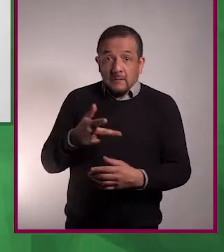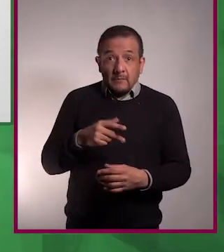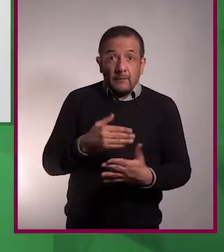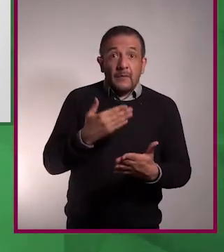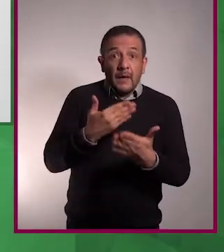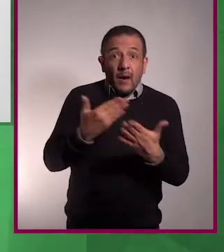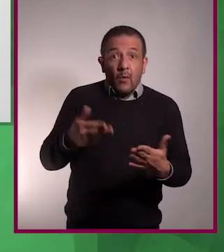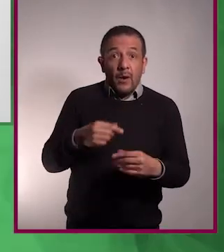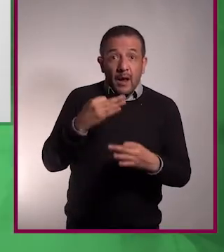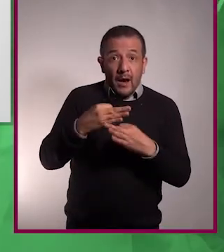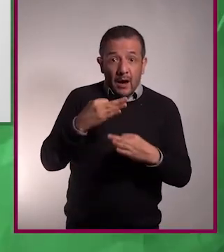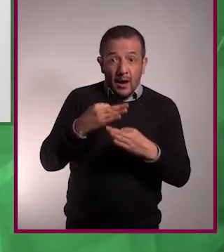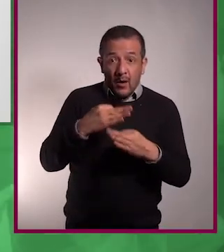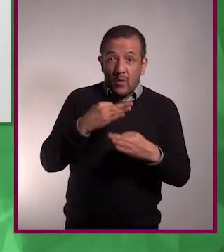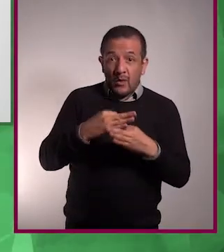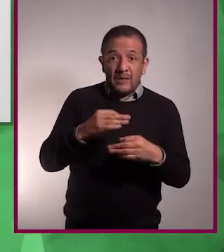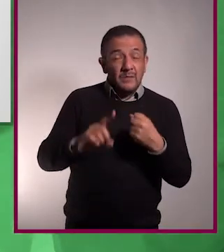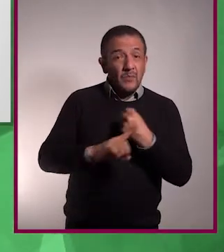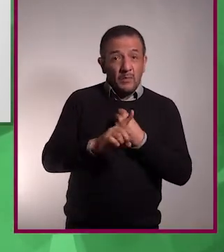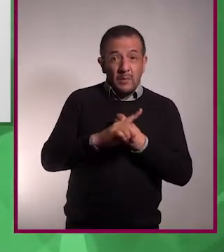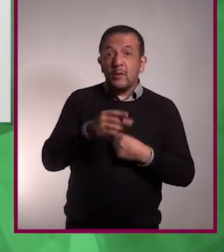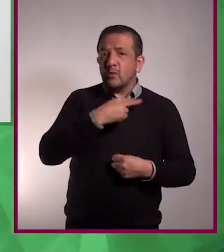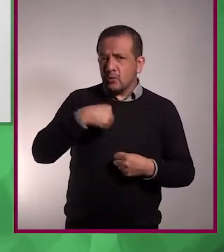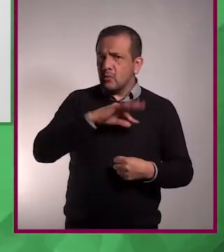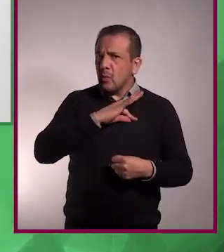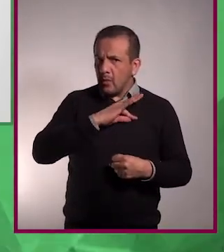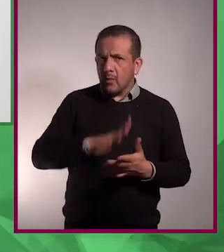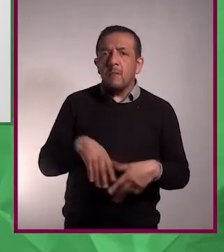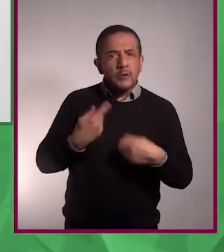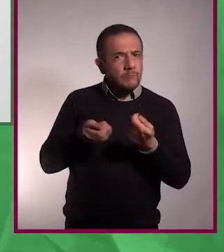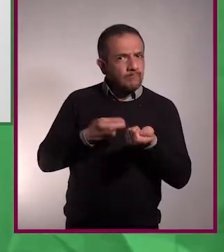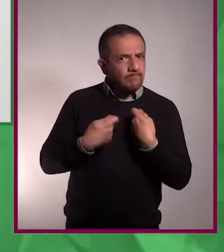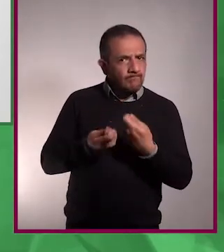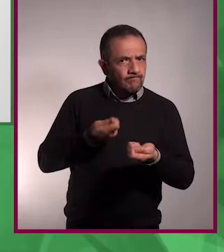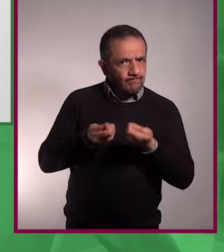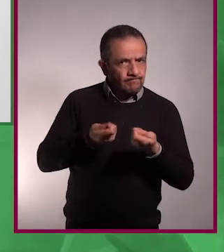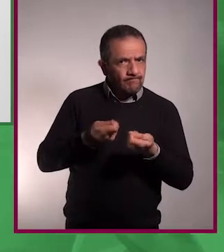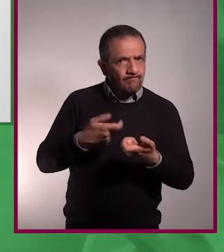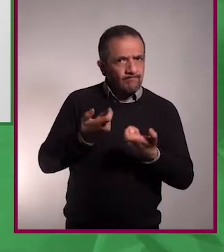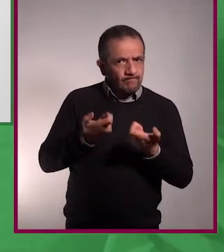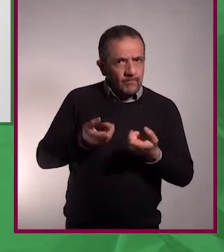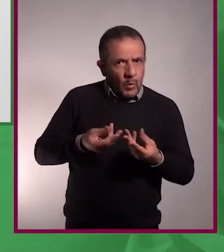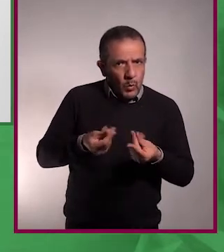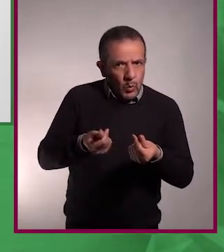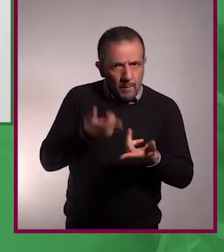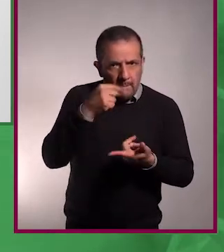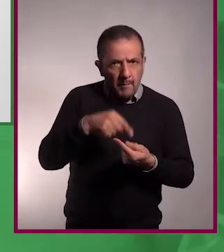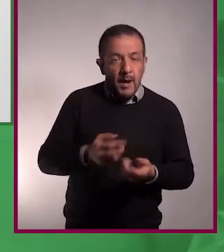tragedia sin solución. Incluso en tiempos de bajo crecimiento, se puede focalizar el gasto público en